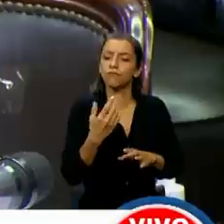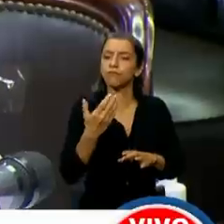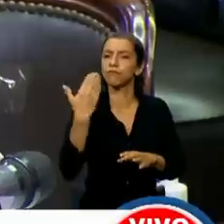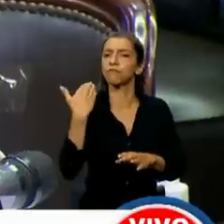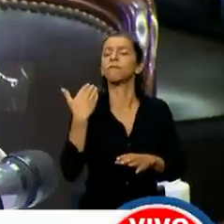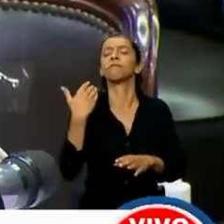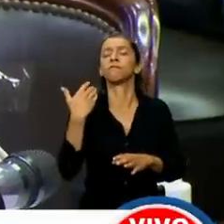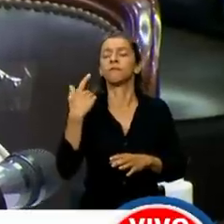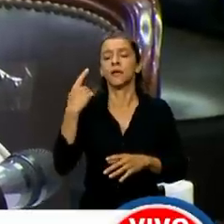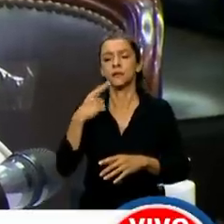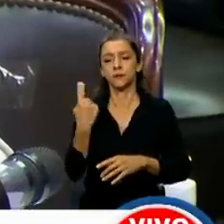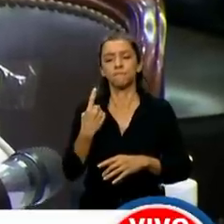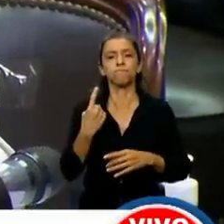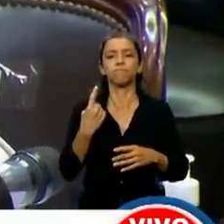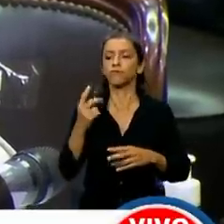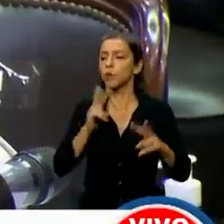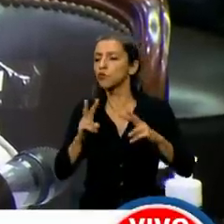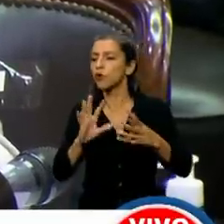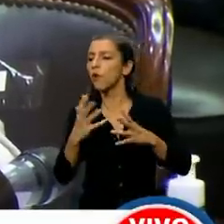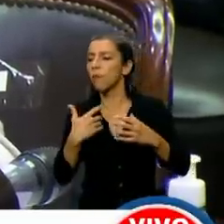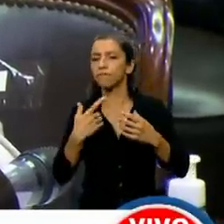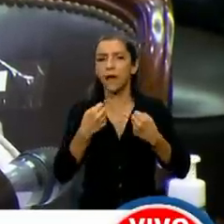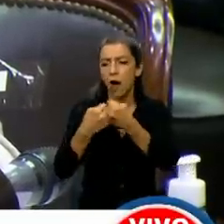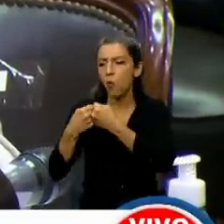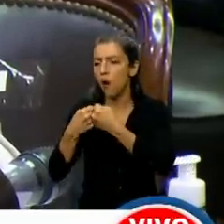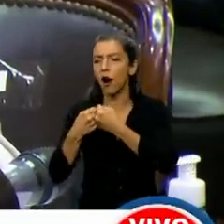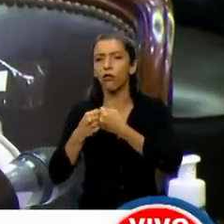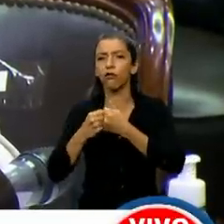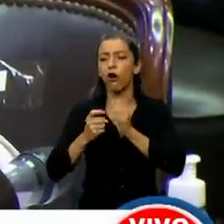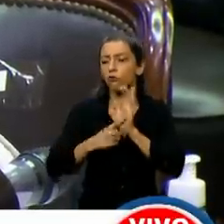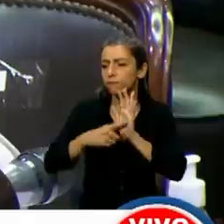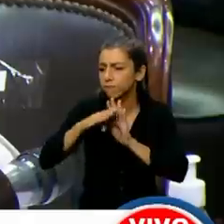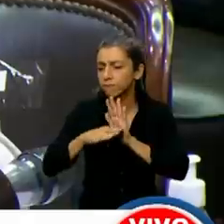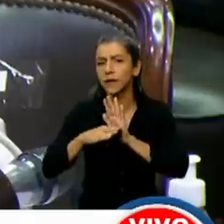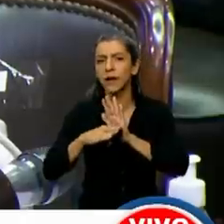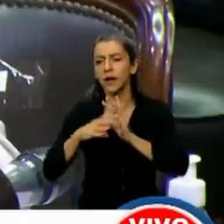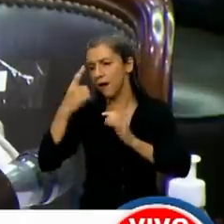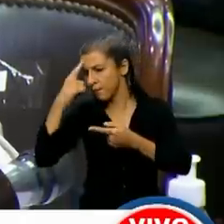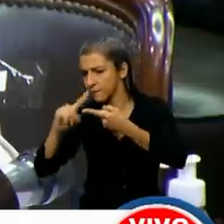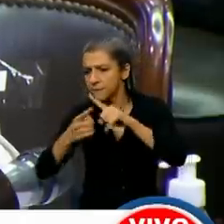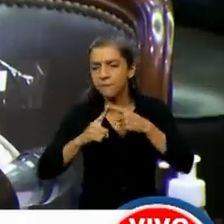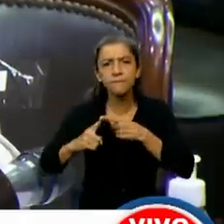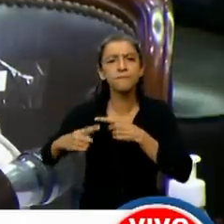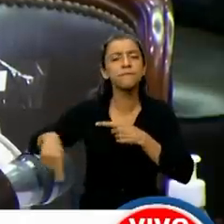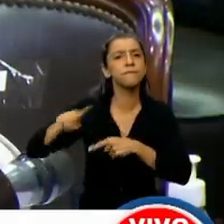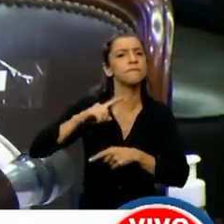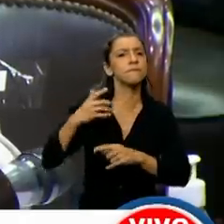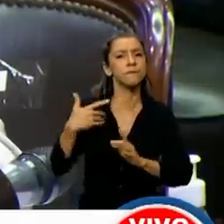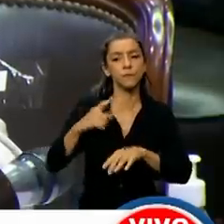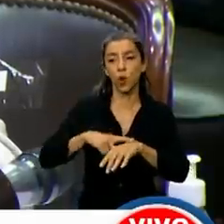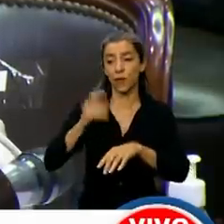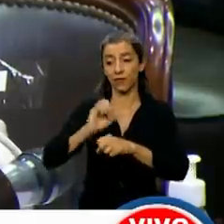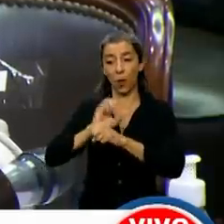acuerdos de generar reglas claras de generar consensos cuando arrancó la